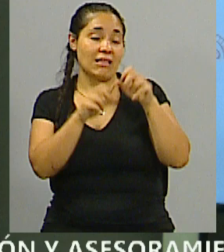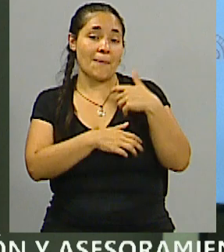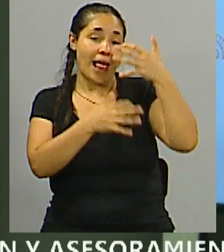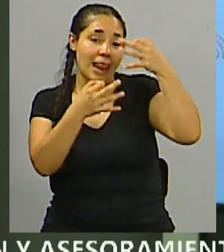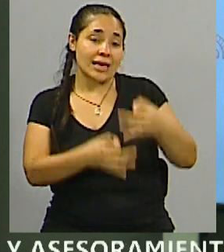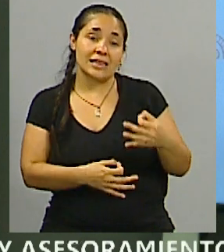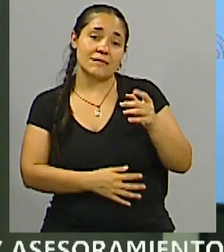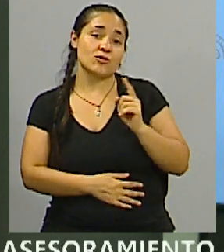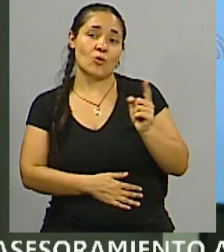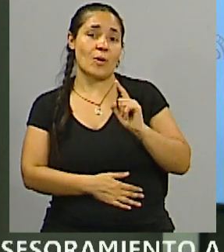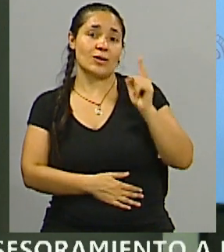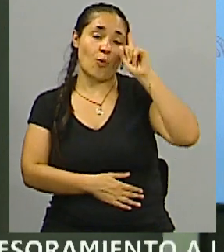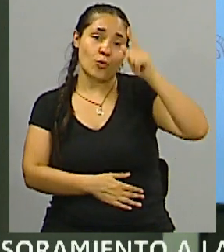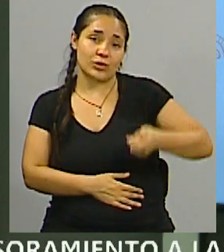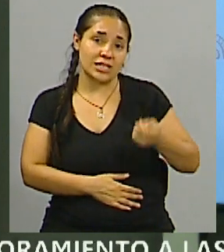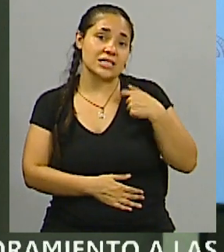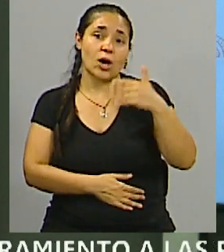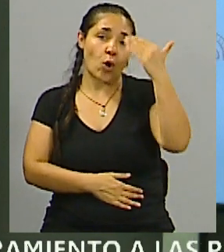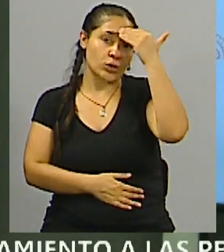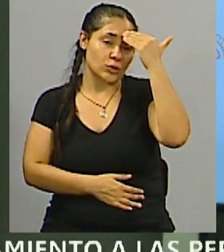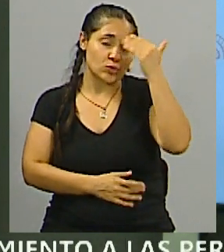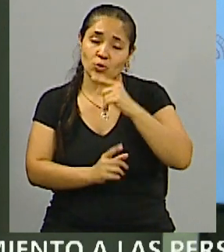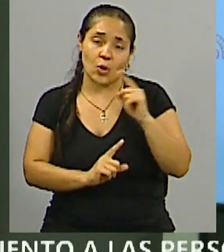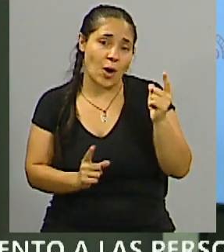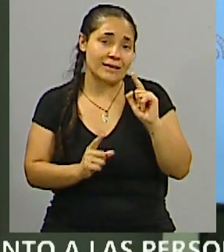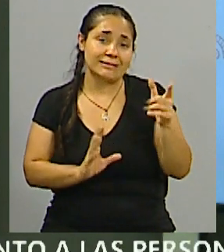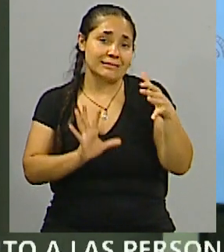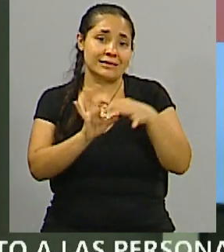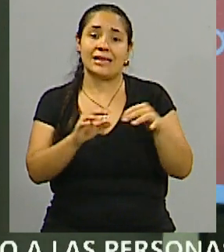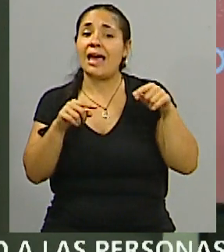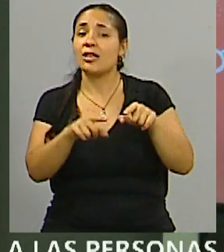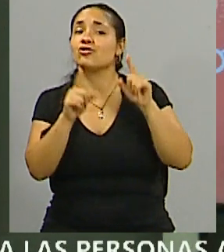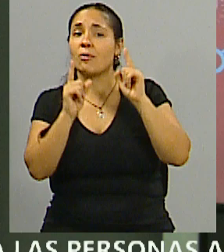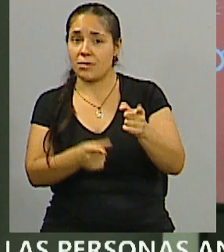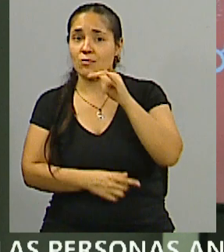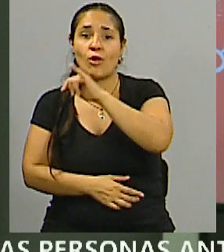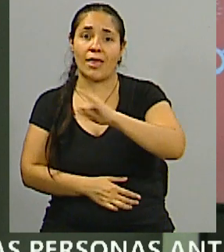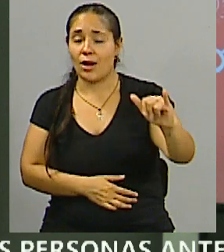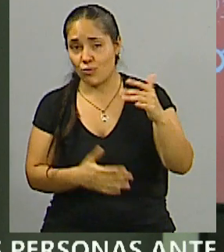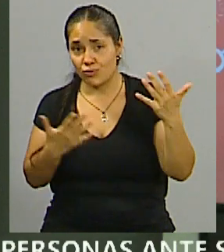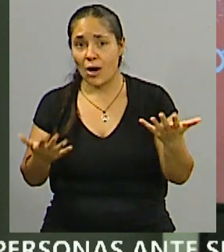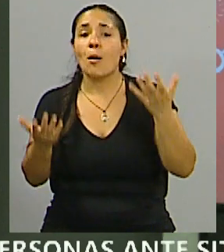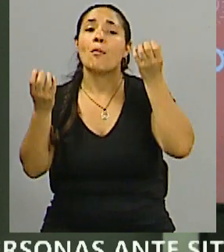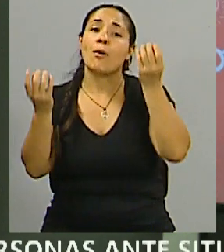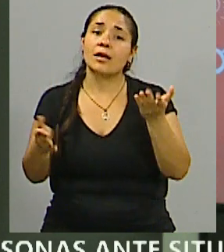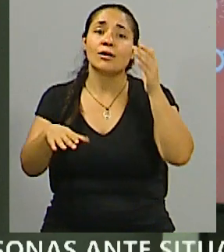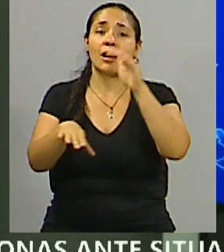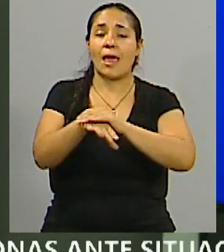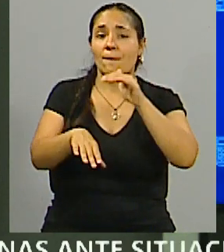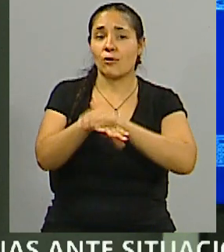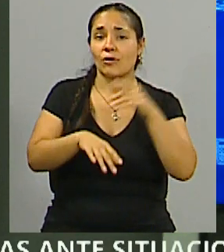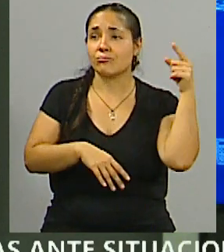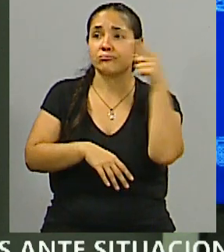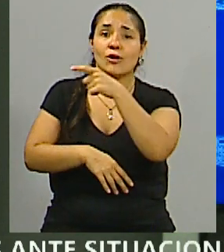legitimidad, de la justicia, de la constitucionalidad. Justamente eso es lo que estamos denunciando y por eso estamos responsabilizando